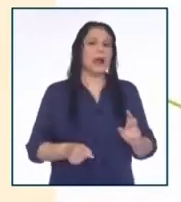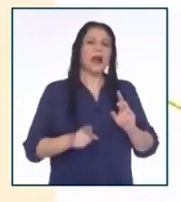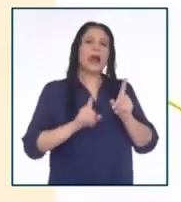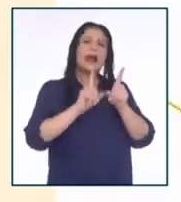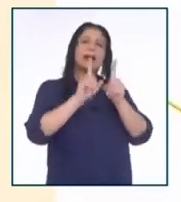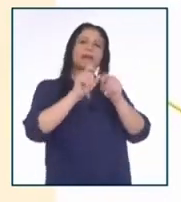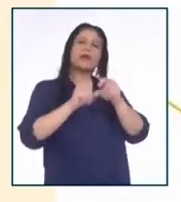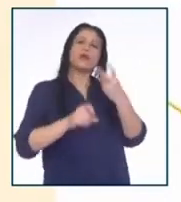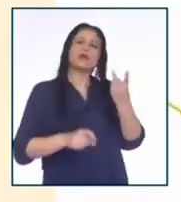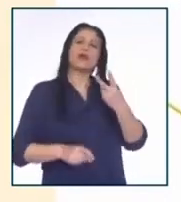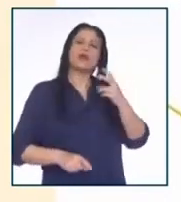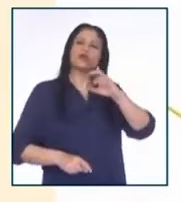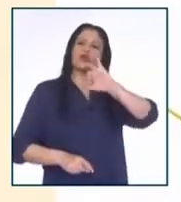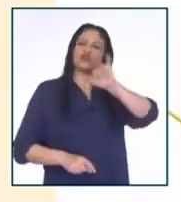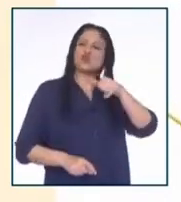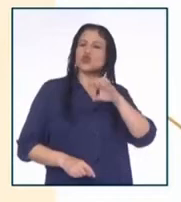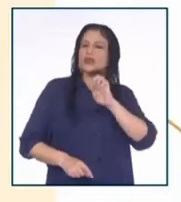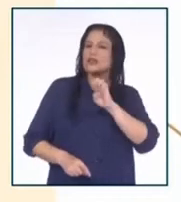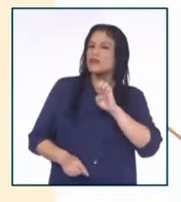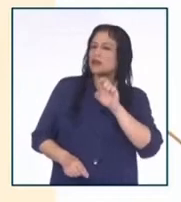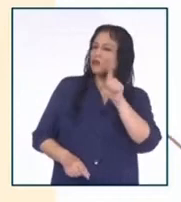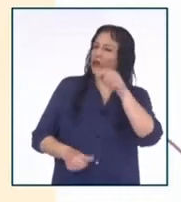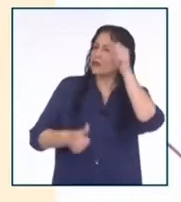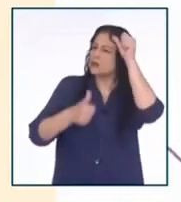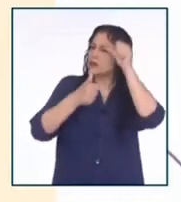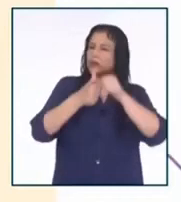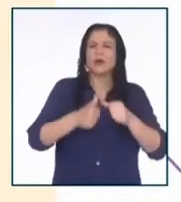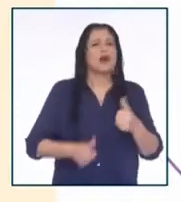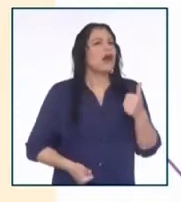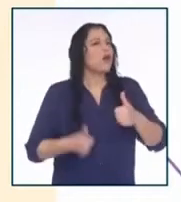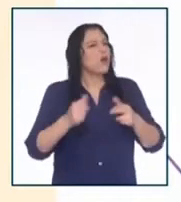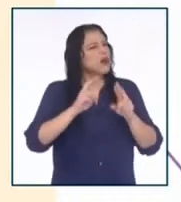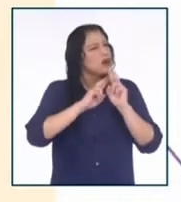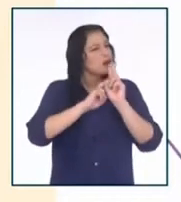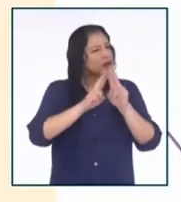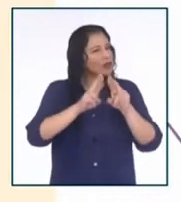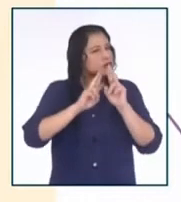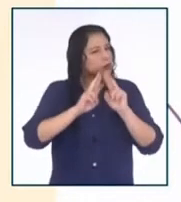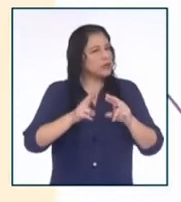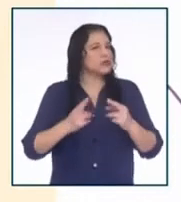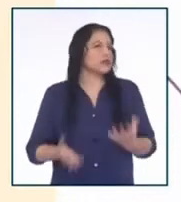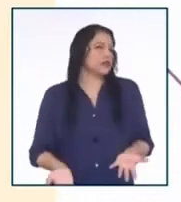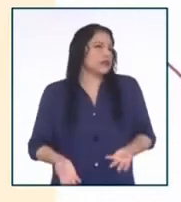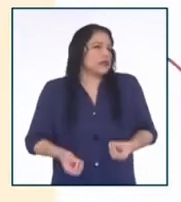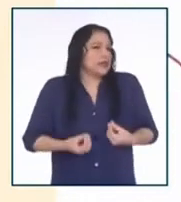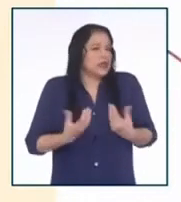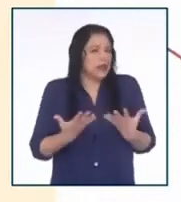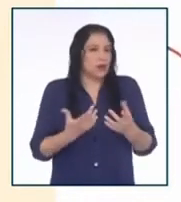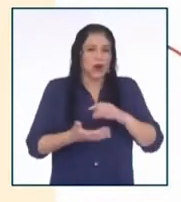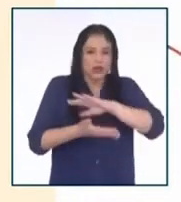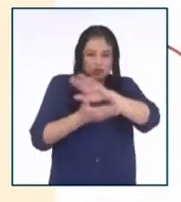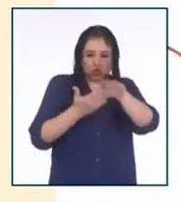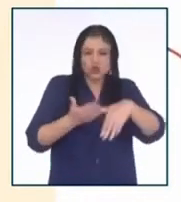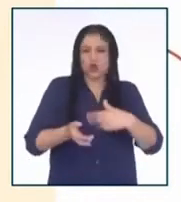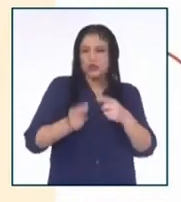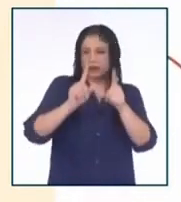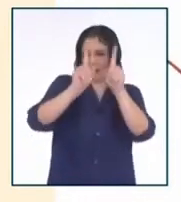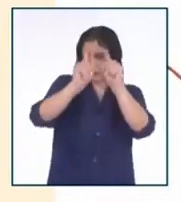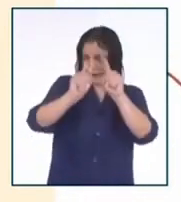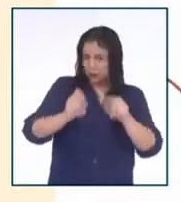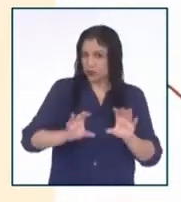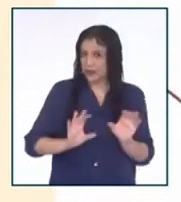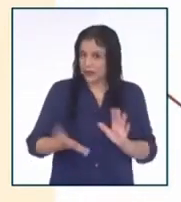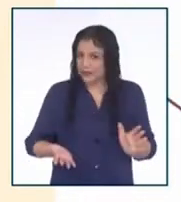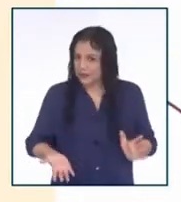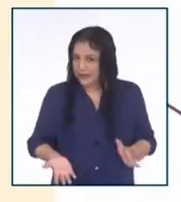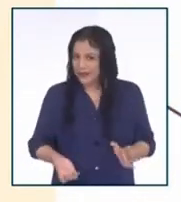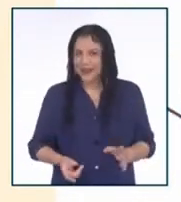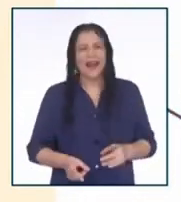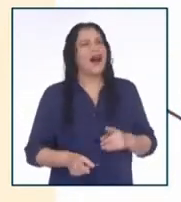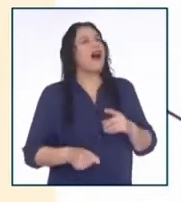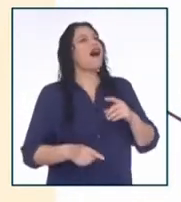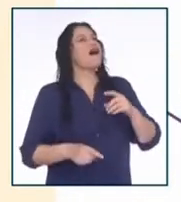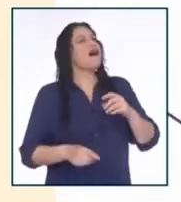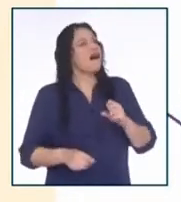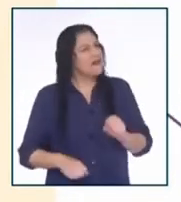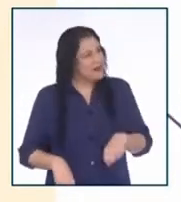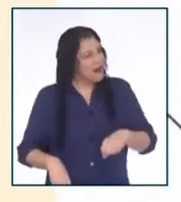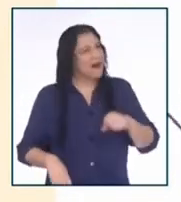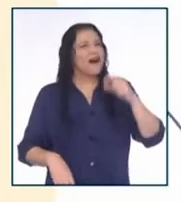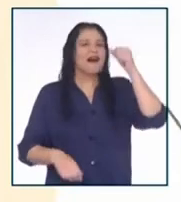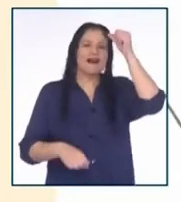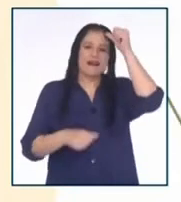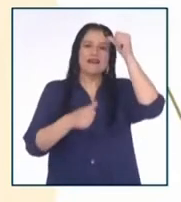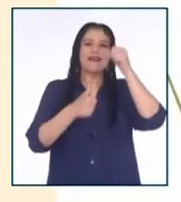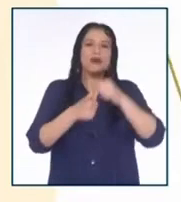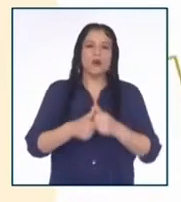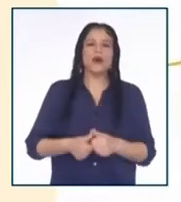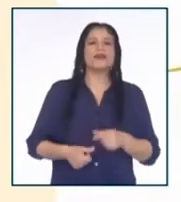y Stephanie, ¿ustedes se acuerdan de qué respuestas se dieron a todas las preguntas realizadas? Sí, ya lo recuerdo,